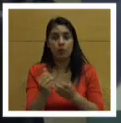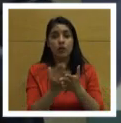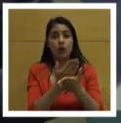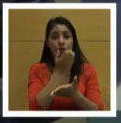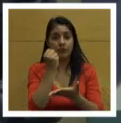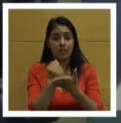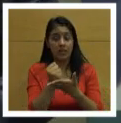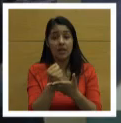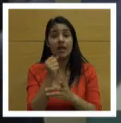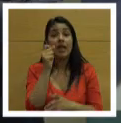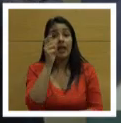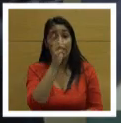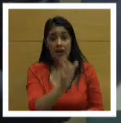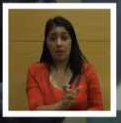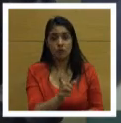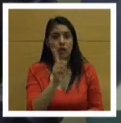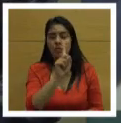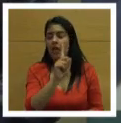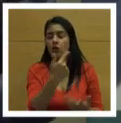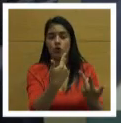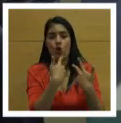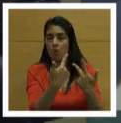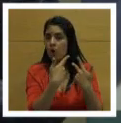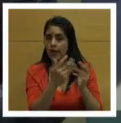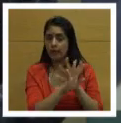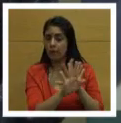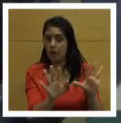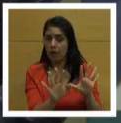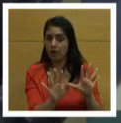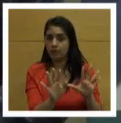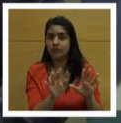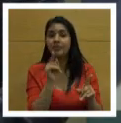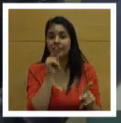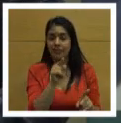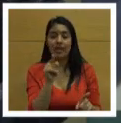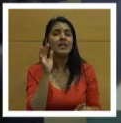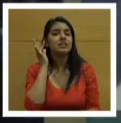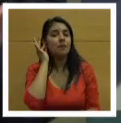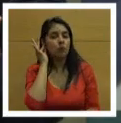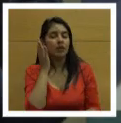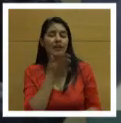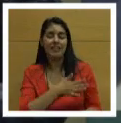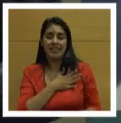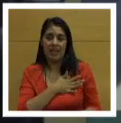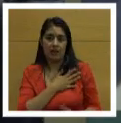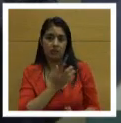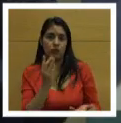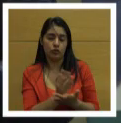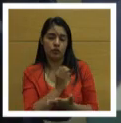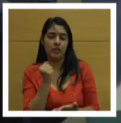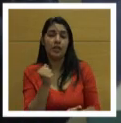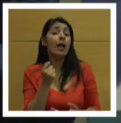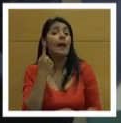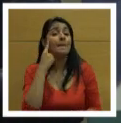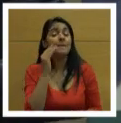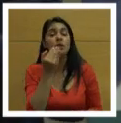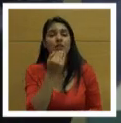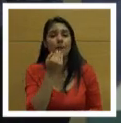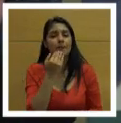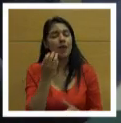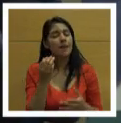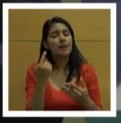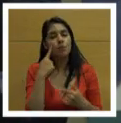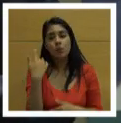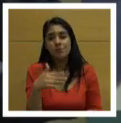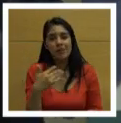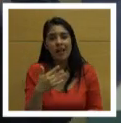que el sujeto, ¿cierto?, ya no les moleste, ¿cierto?, que es lo que principalmente buscan aquellas, lógicamente, pero además se abre un mundo importante porque